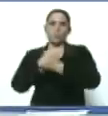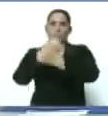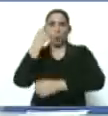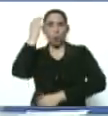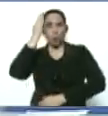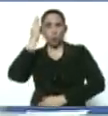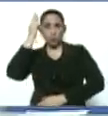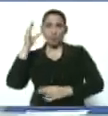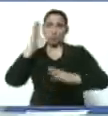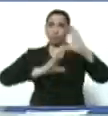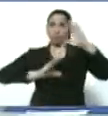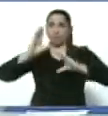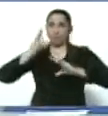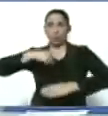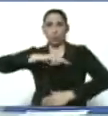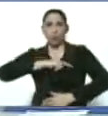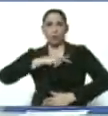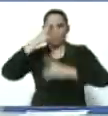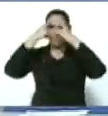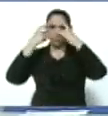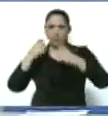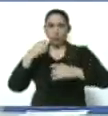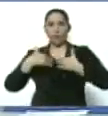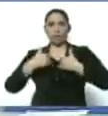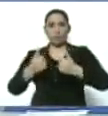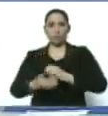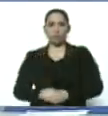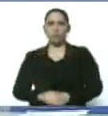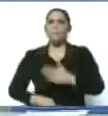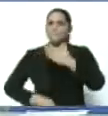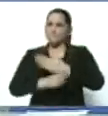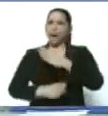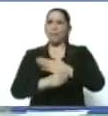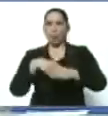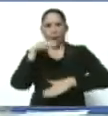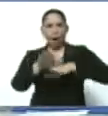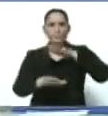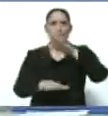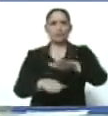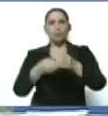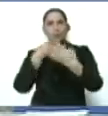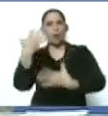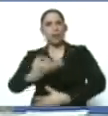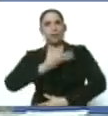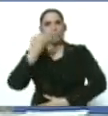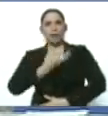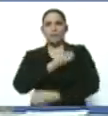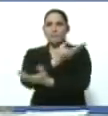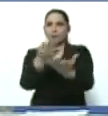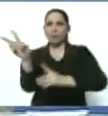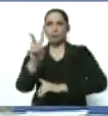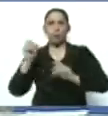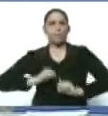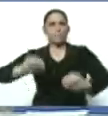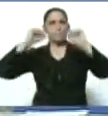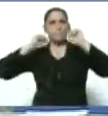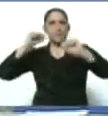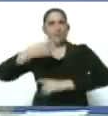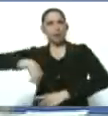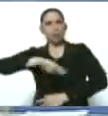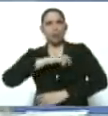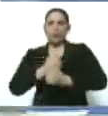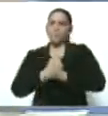conocimiento científico de nuestros profesionales de la salud, vamos a avanzar. Buenas tardes a Venezuela. ¡Que viva nuestra